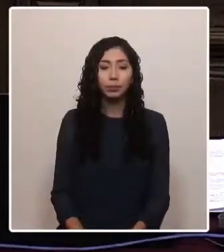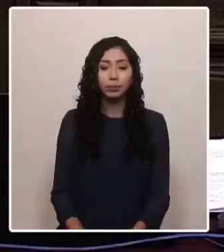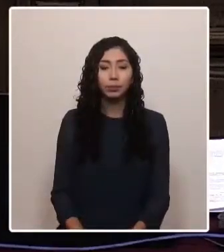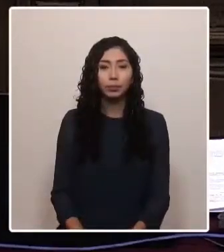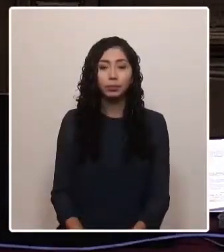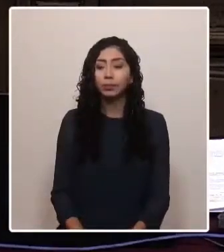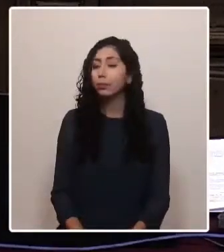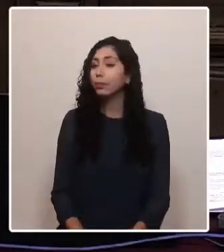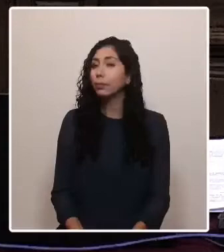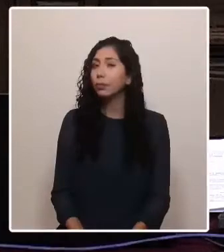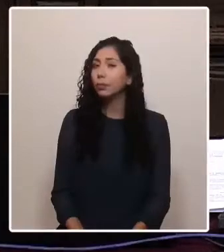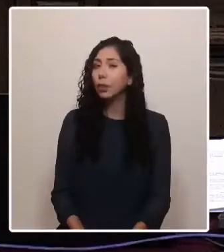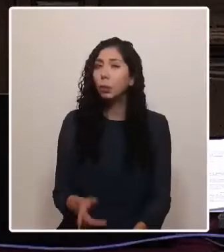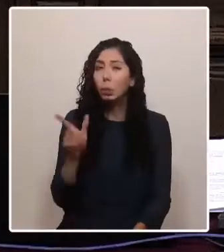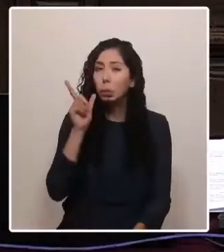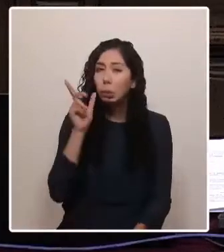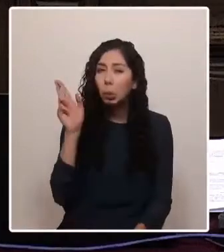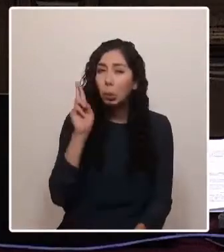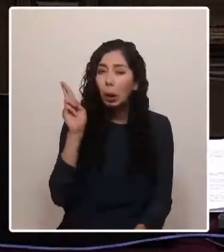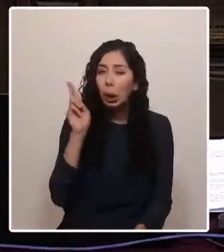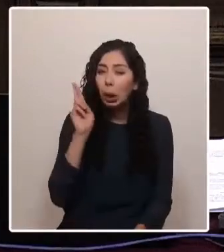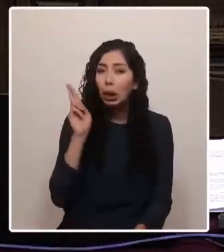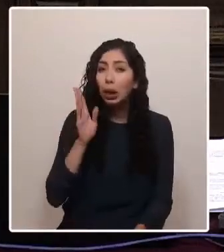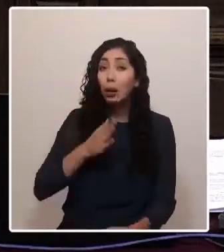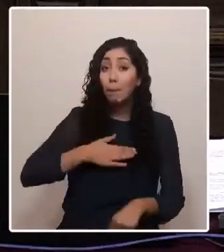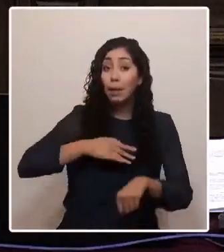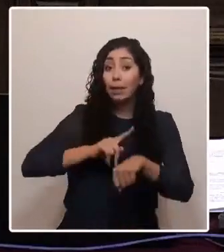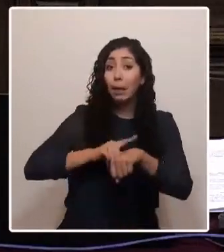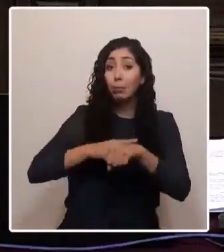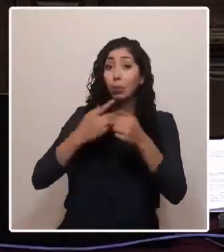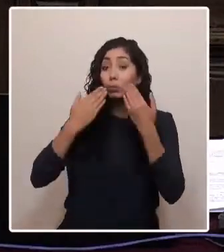Gracias, señor secretario, para hacerle un minuto a Francisca Araúna.